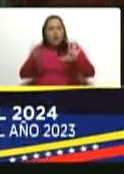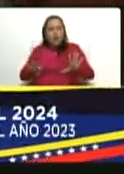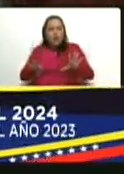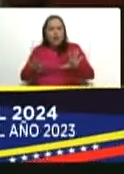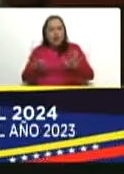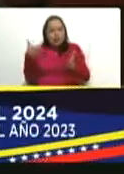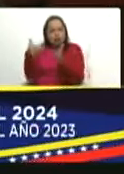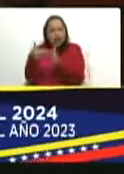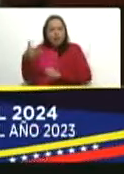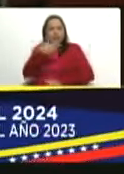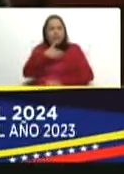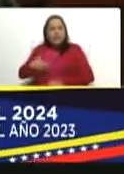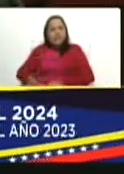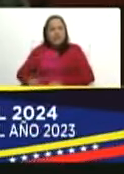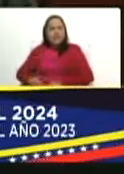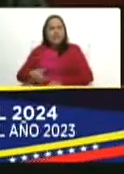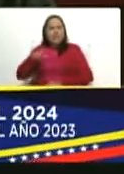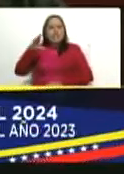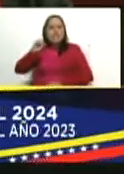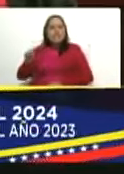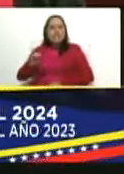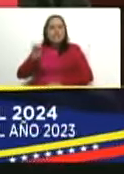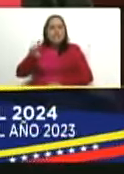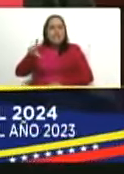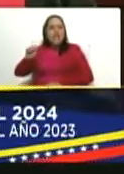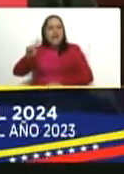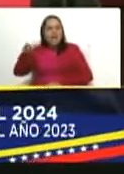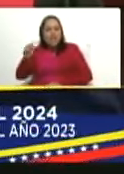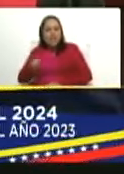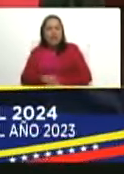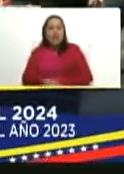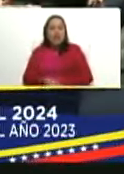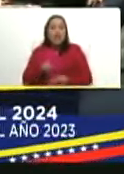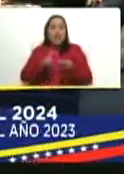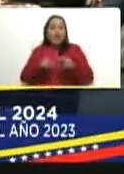en Paraguay en el 2012 contra el presidente Lugo, en